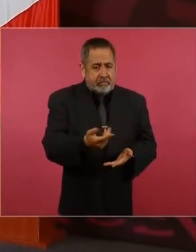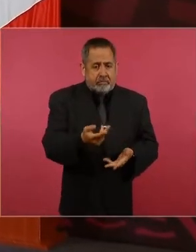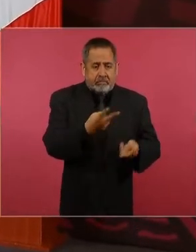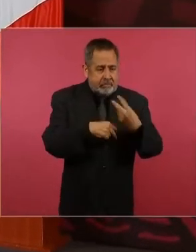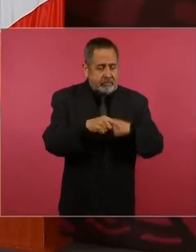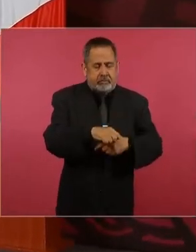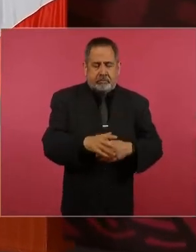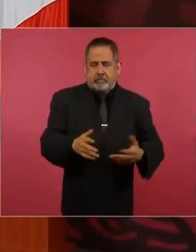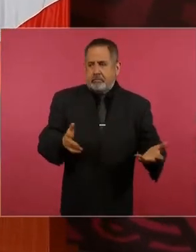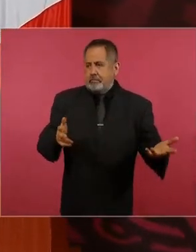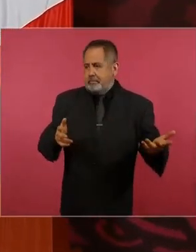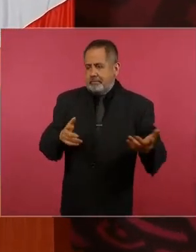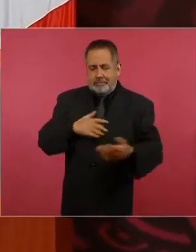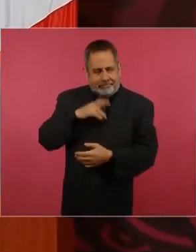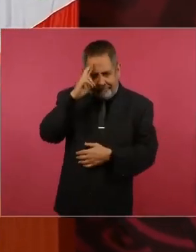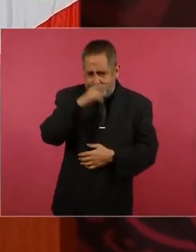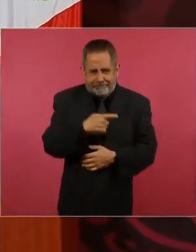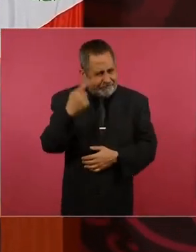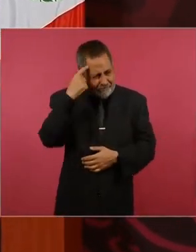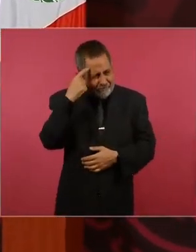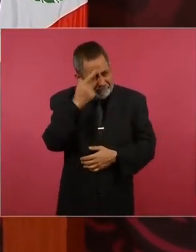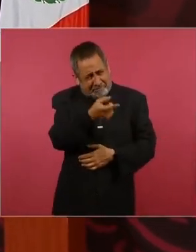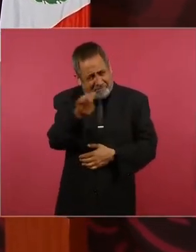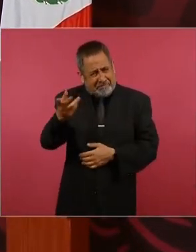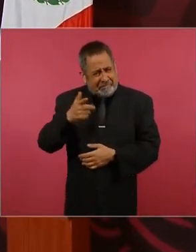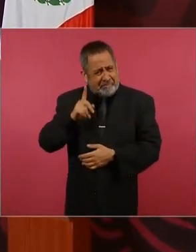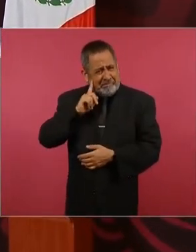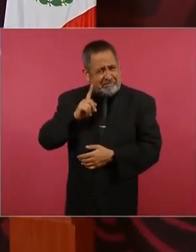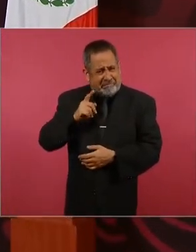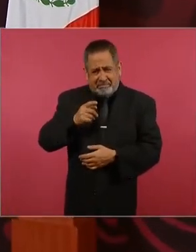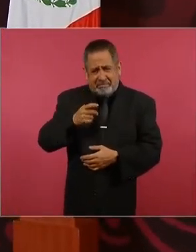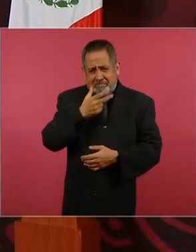Con todo respeto, se necesita ser masoquista.